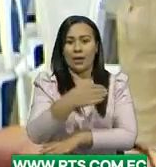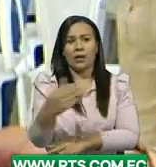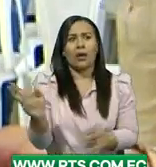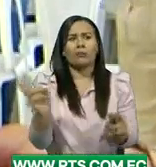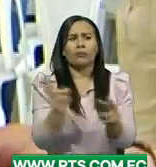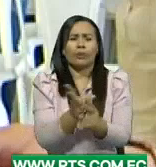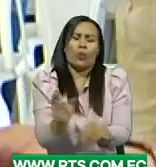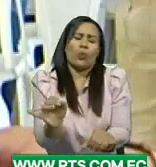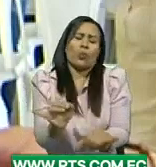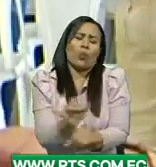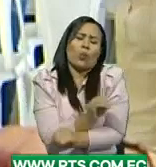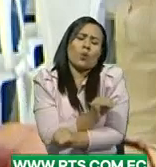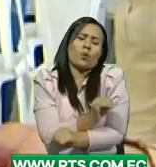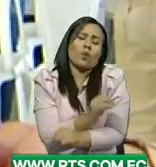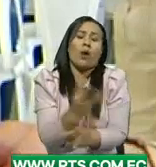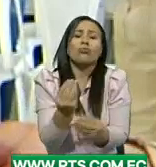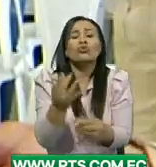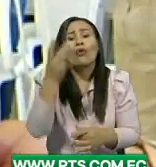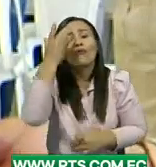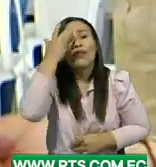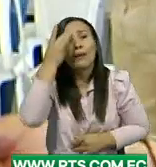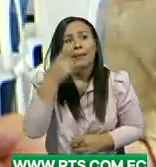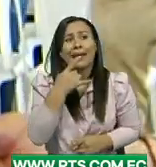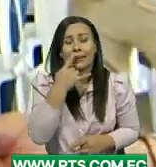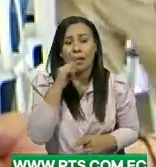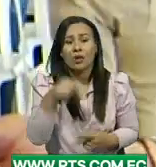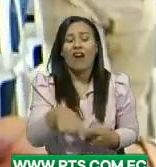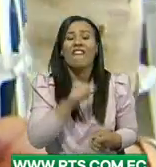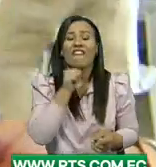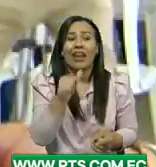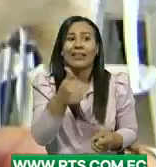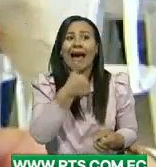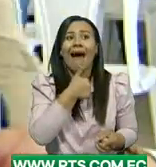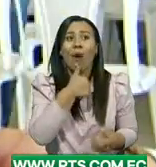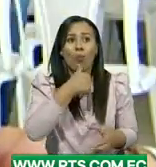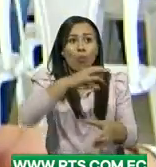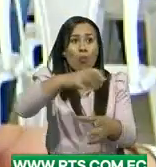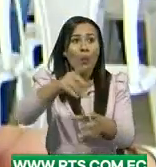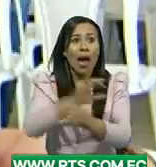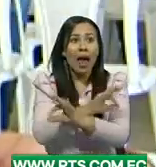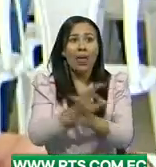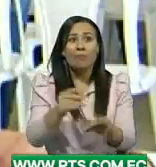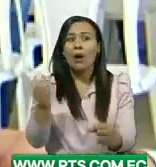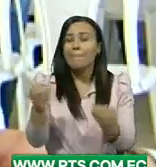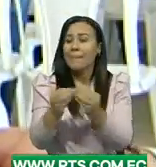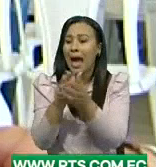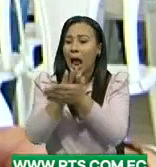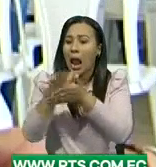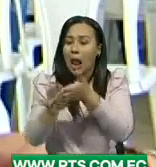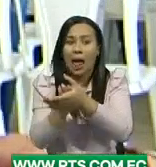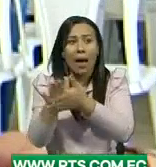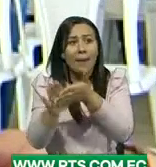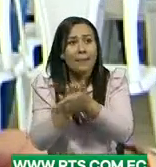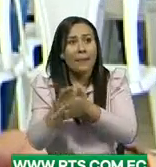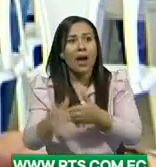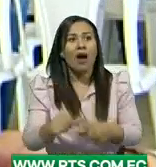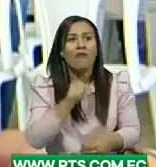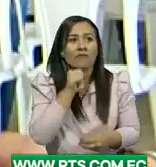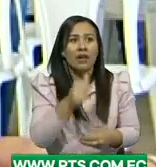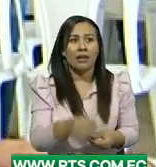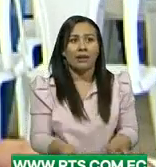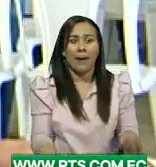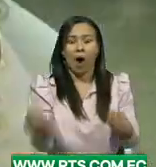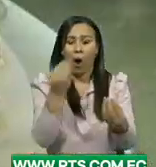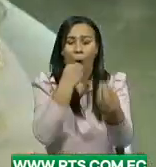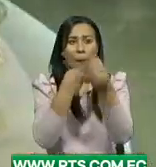crónica. Significa que no tenemos agua potable suficiente o que no estamos lavando las manos o no estamos combinando bien